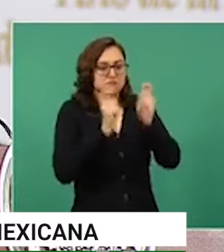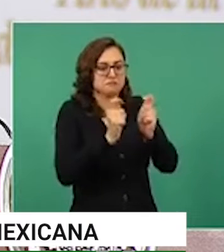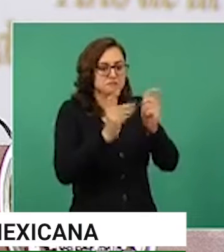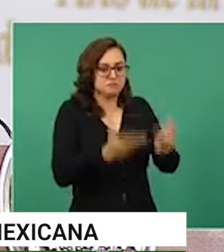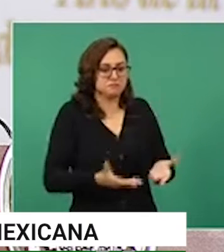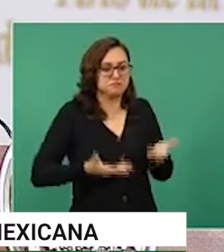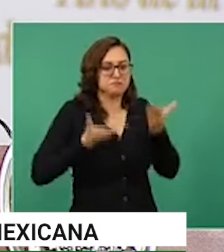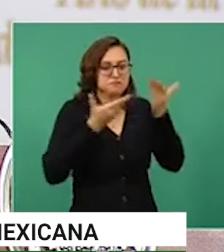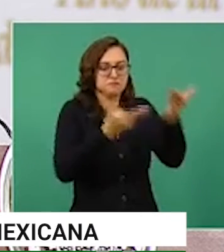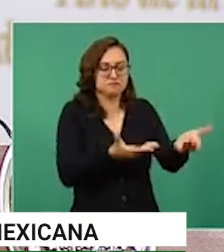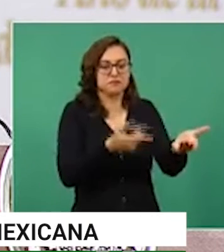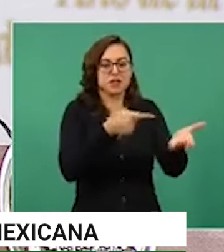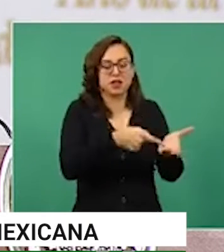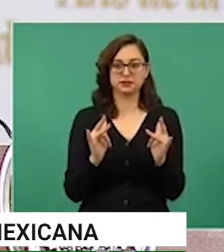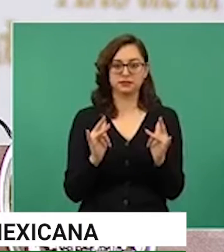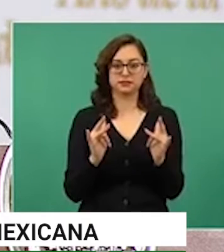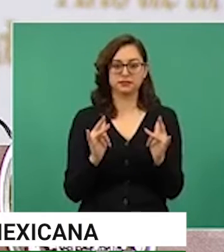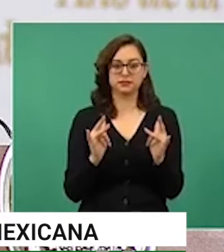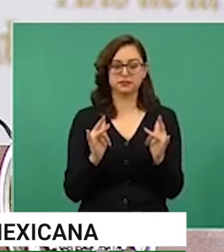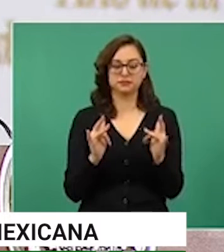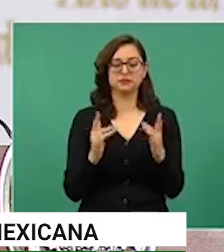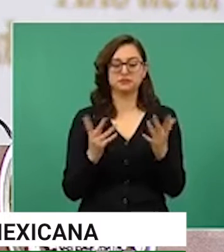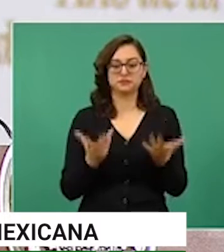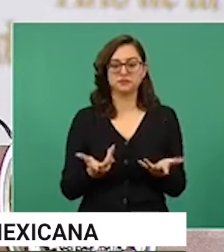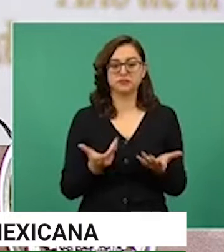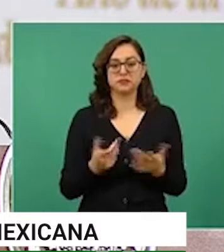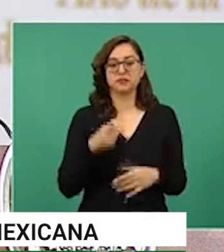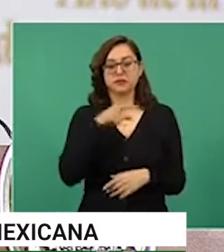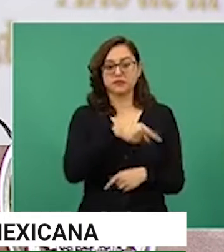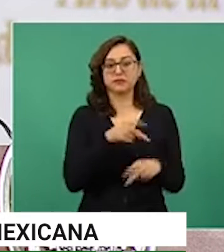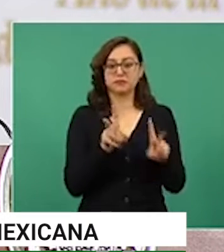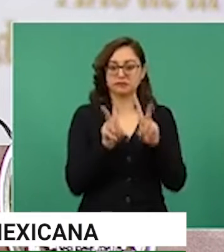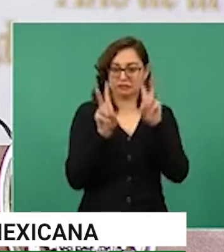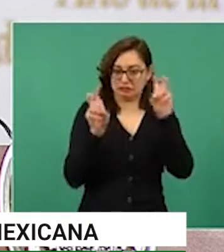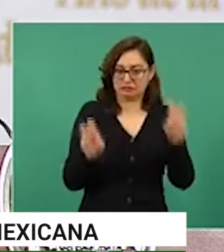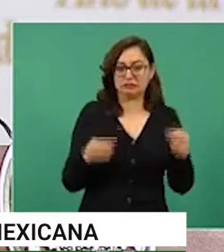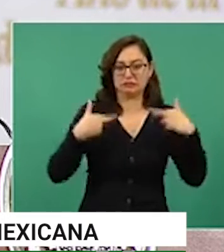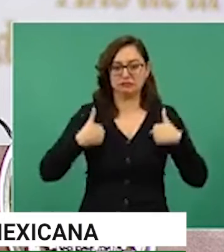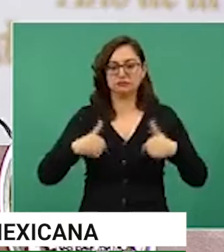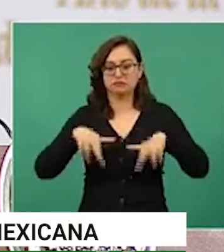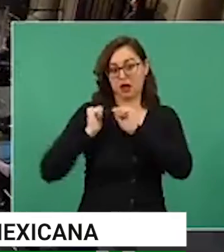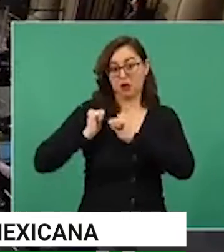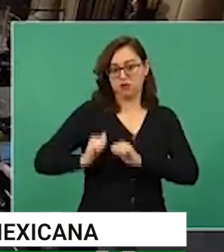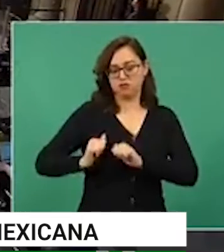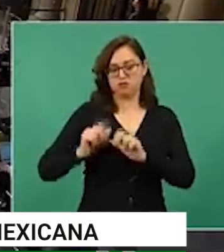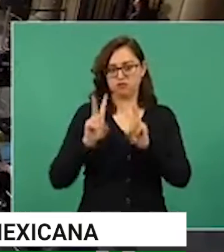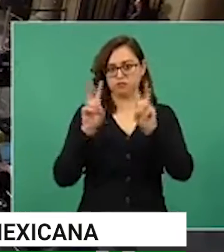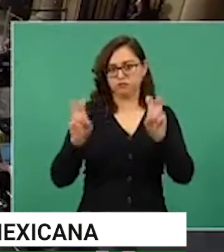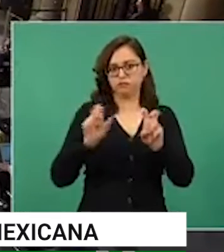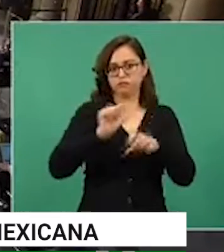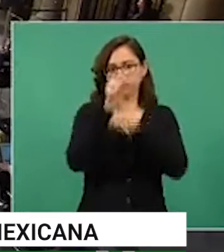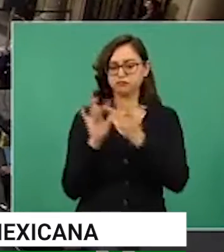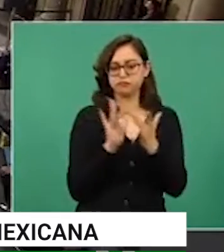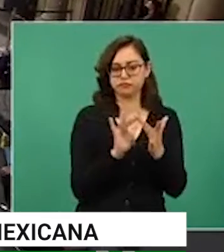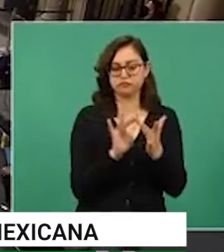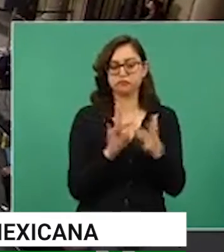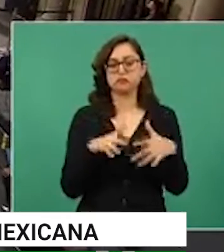Ledrián, ministro de asuntos exteriores de Francia, por su